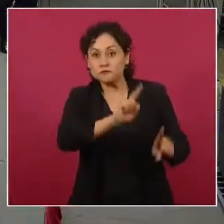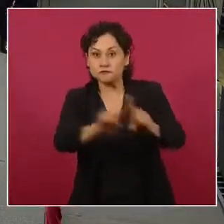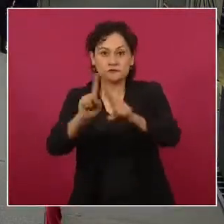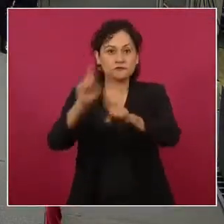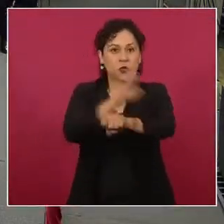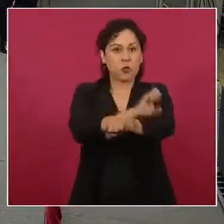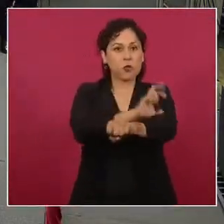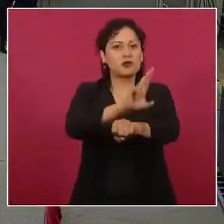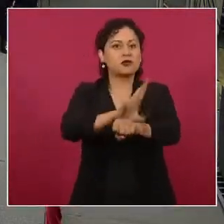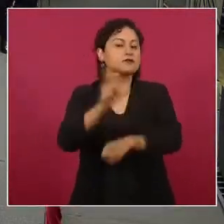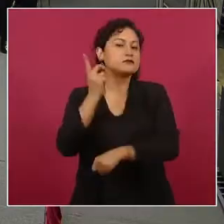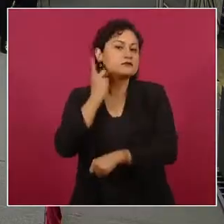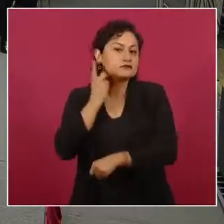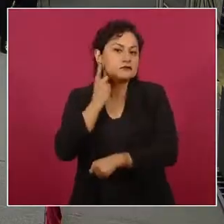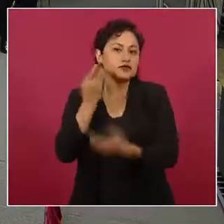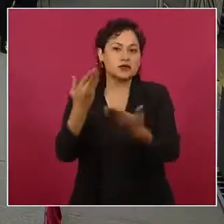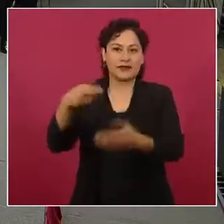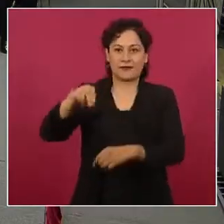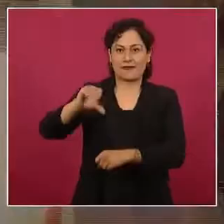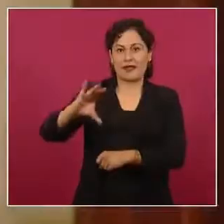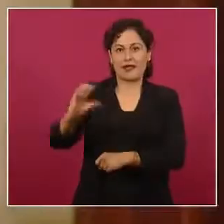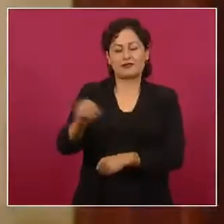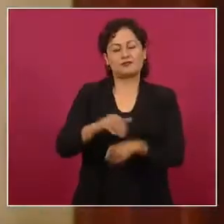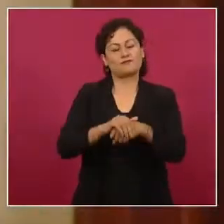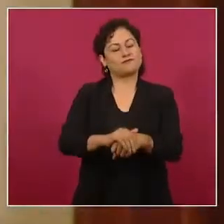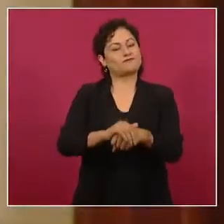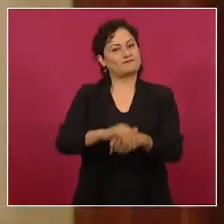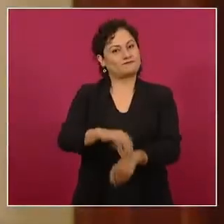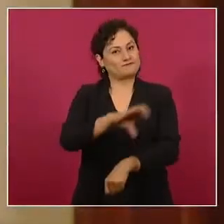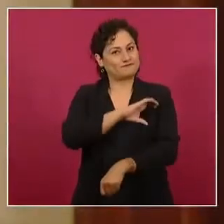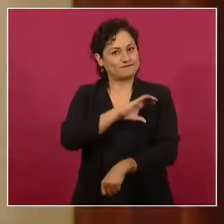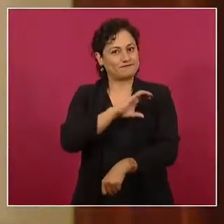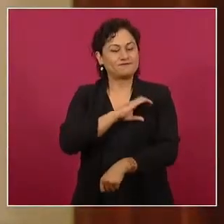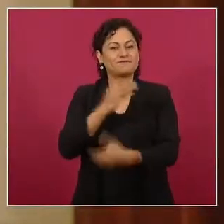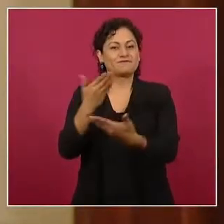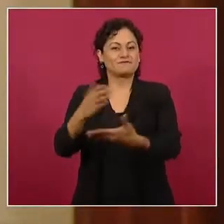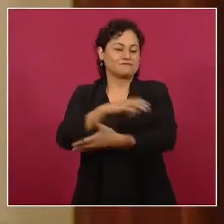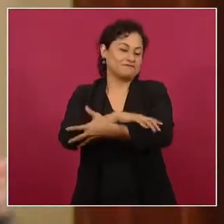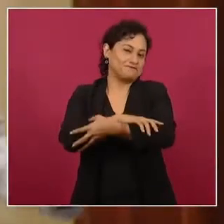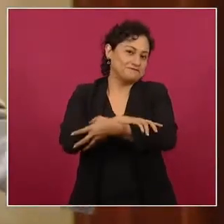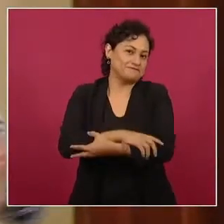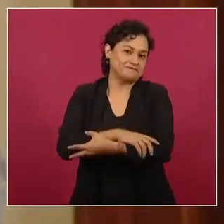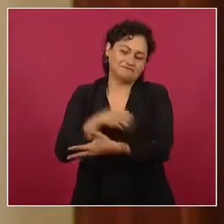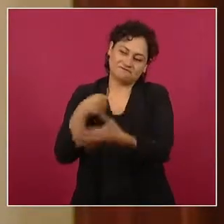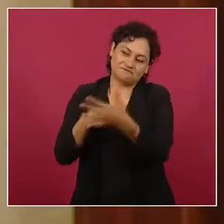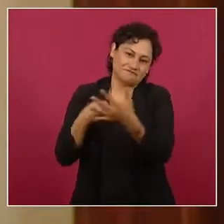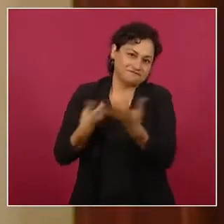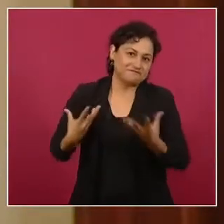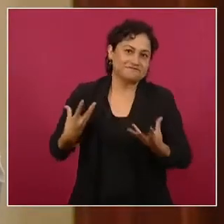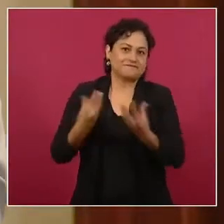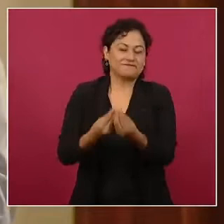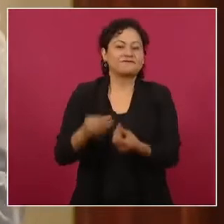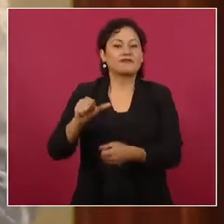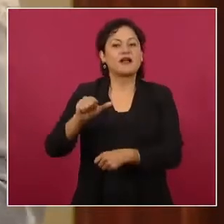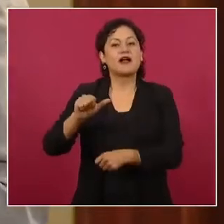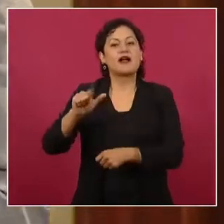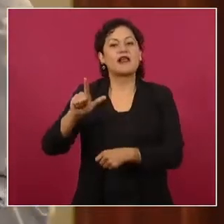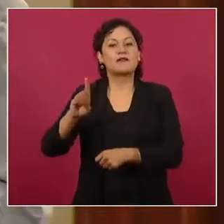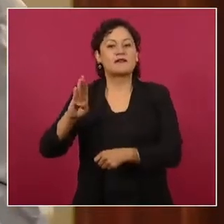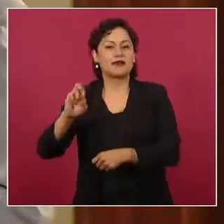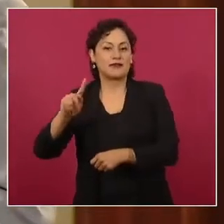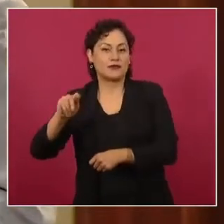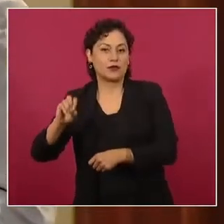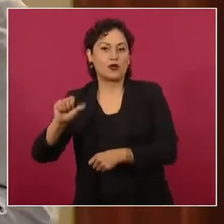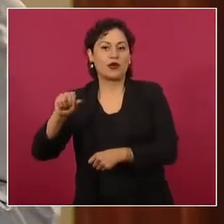parlamentarios, Nacho Mier, gran amigo, solidario, compañero de todas estas batallas, Alberto Anaya, y